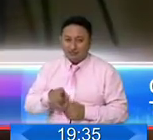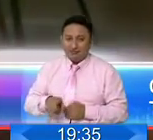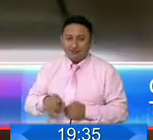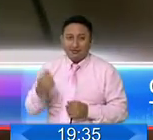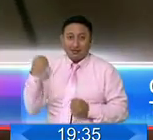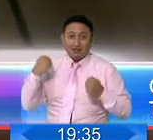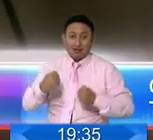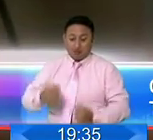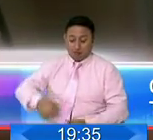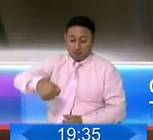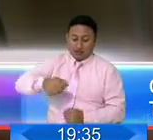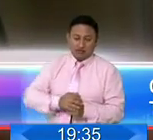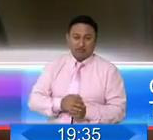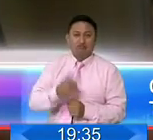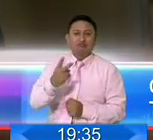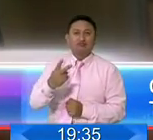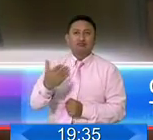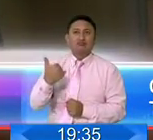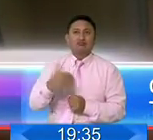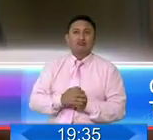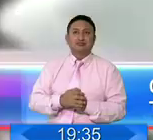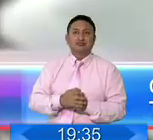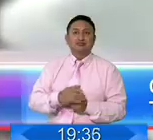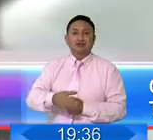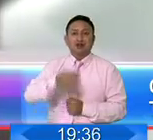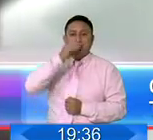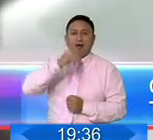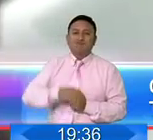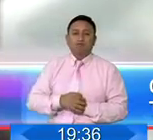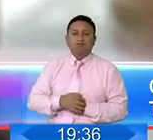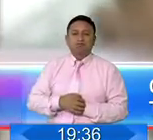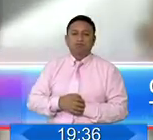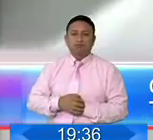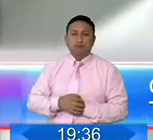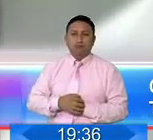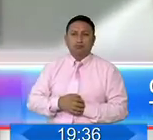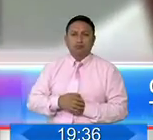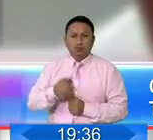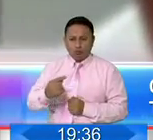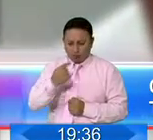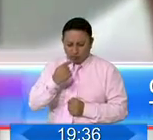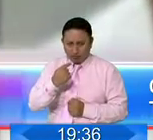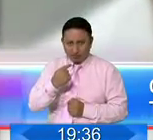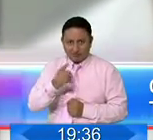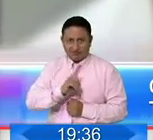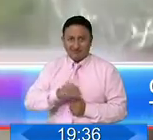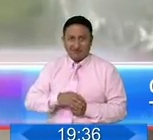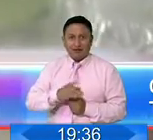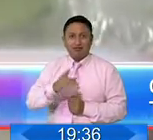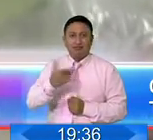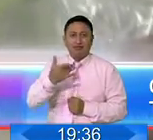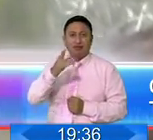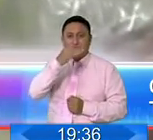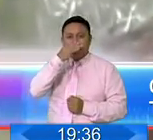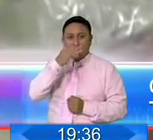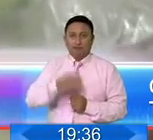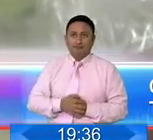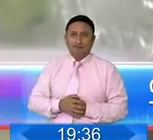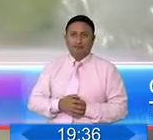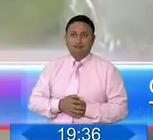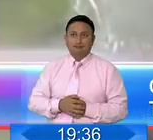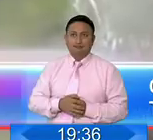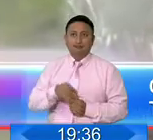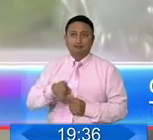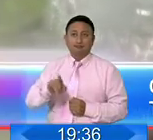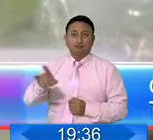equipaje portaba dos frascos con enjuague bucal cuyo contenido sería droga líquida. Con la aerolínea se